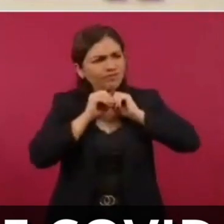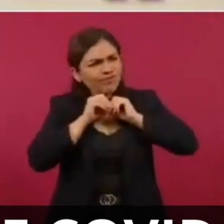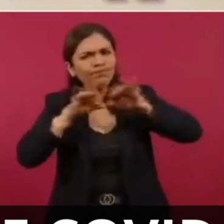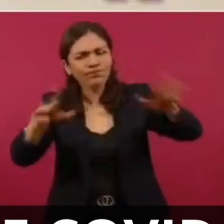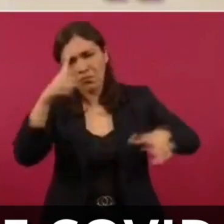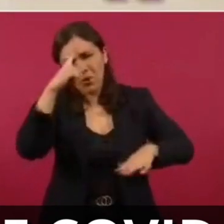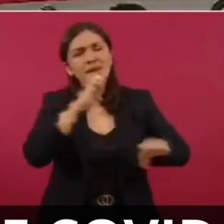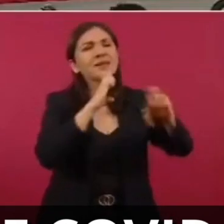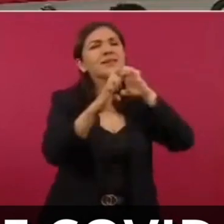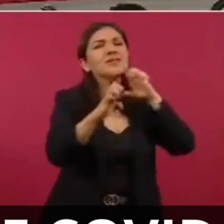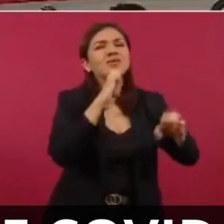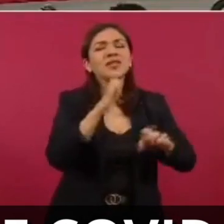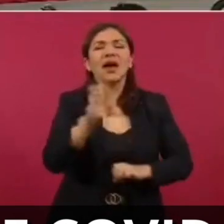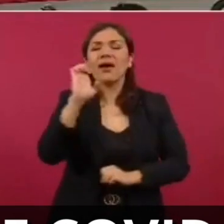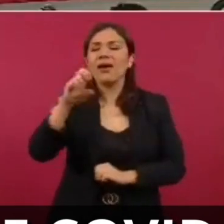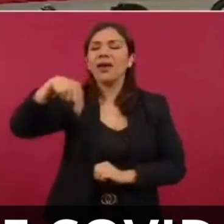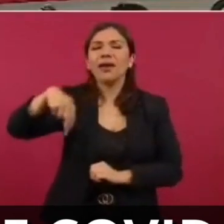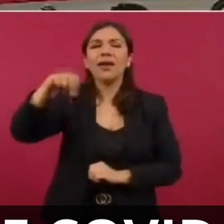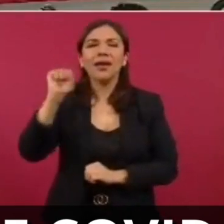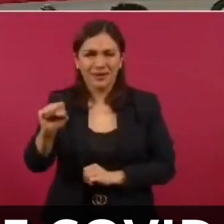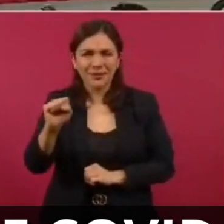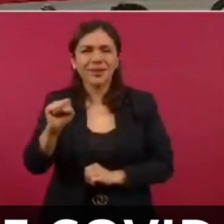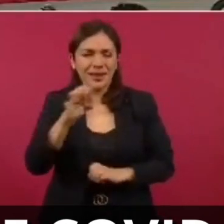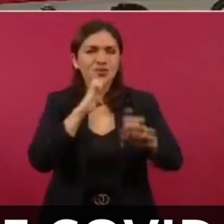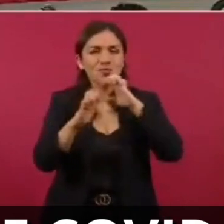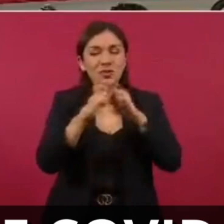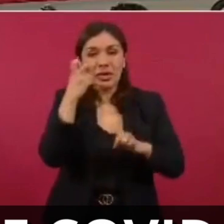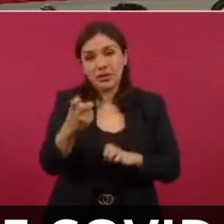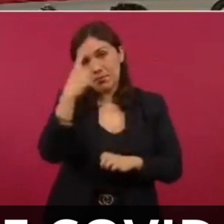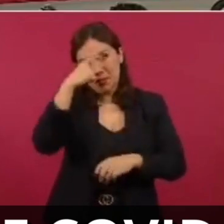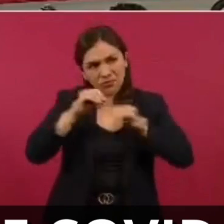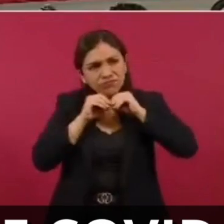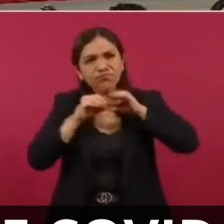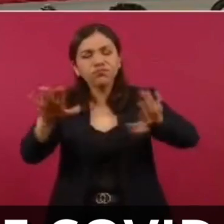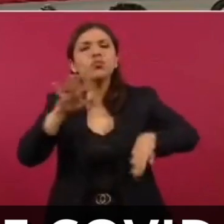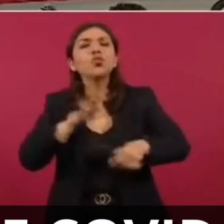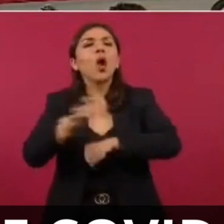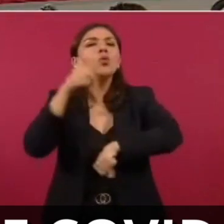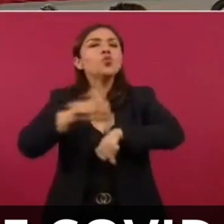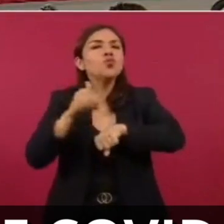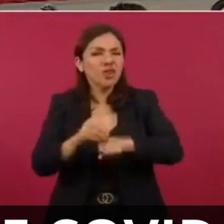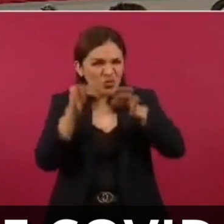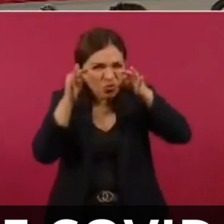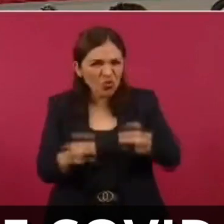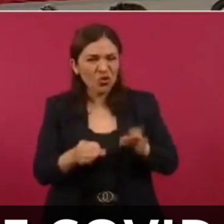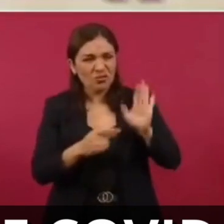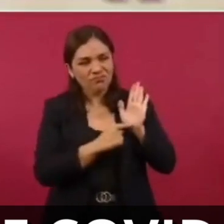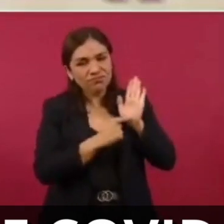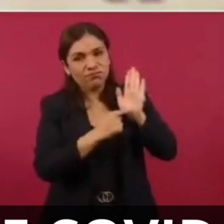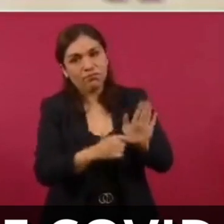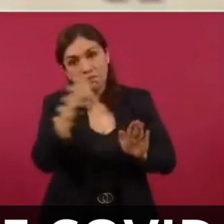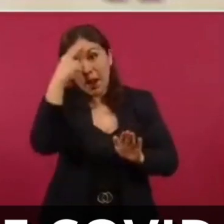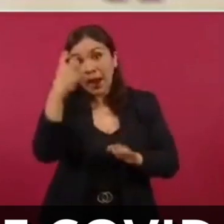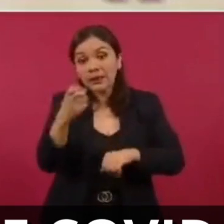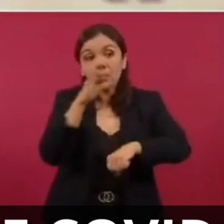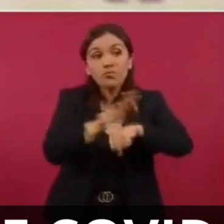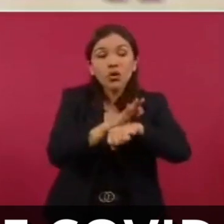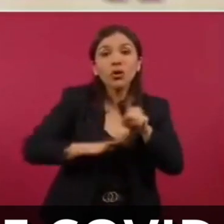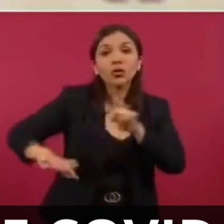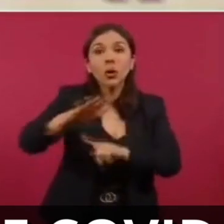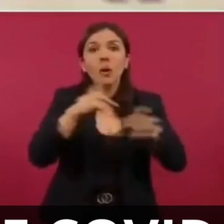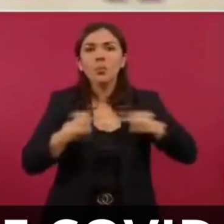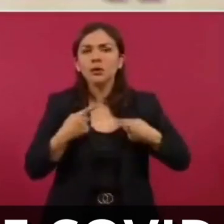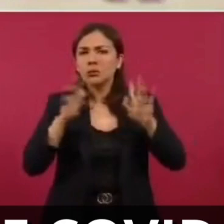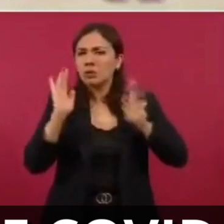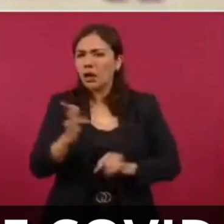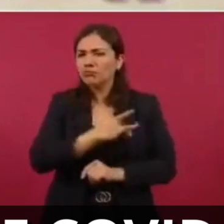Encuesta Nacional de Salud y Nutrición, donde tendremos la cifra específica, no la adelanto, de esta protección. Pero ya tenemos indicios